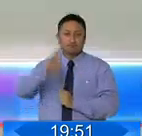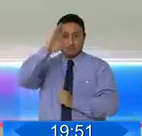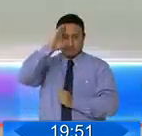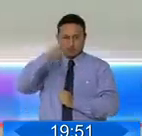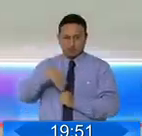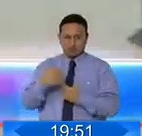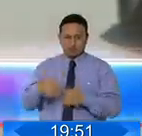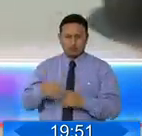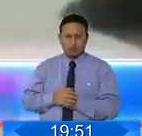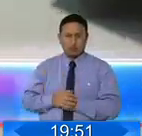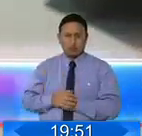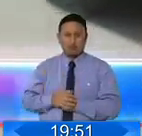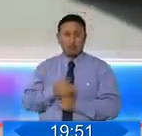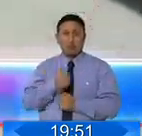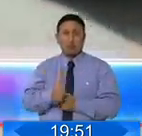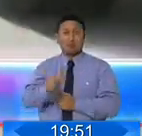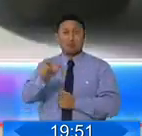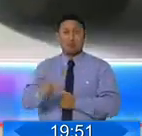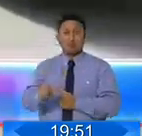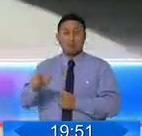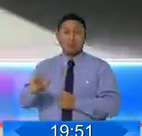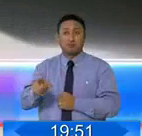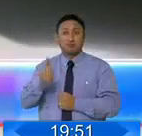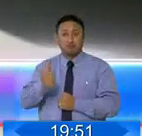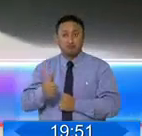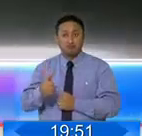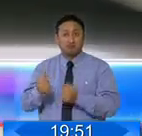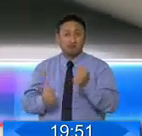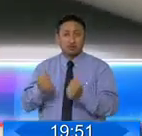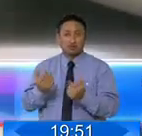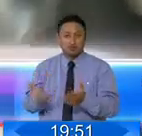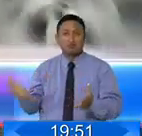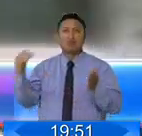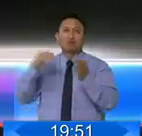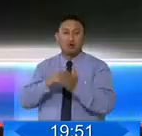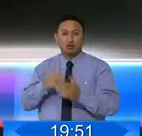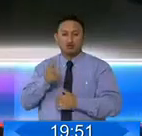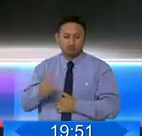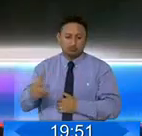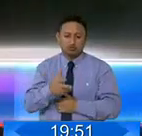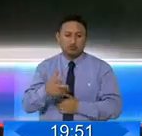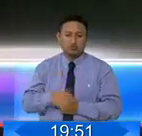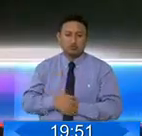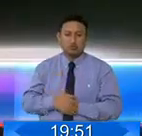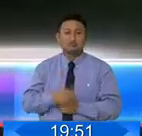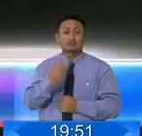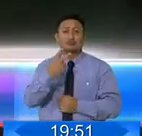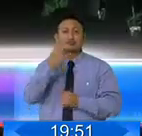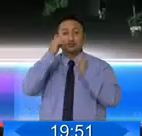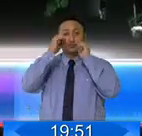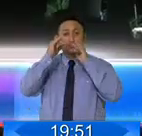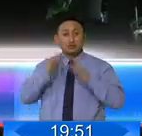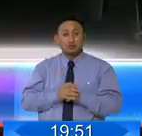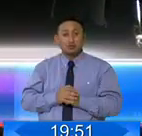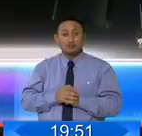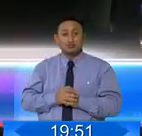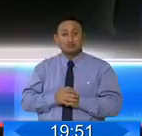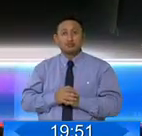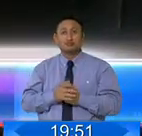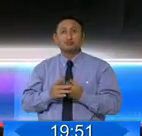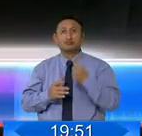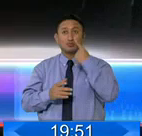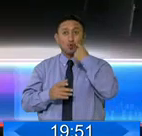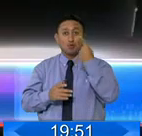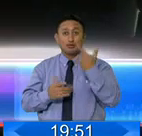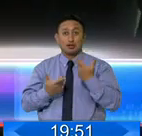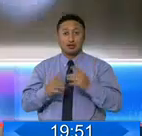policías. Aparentemente los mismos sujetos en el mismo vehículo vuelven a escena. La noche del 2 de septiembre hieren mortalmente a un